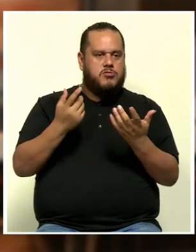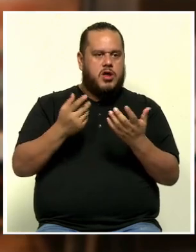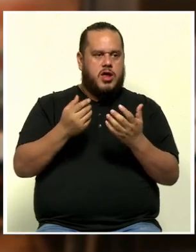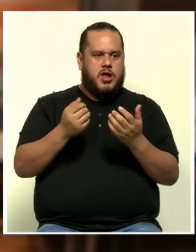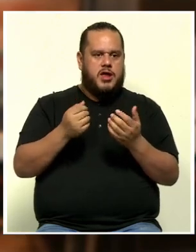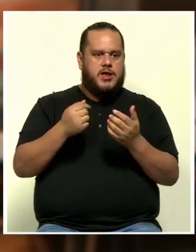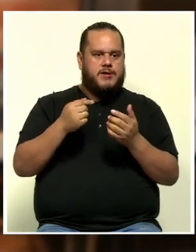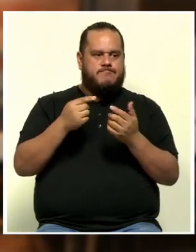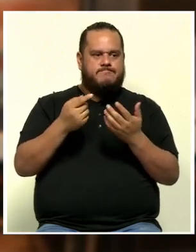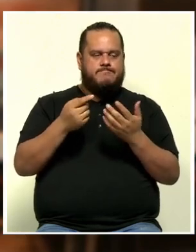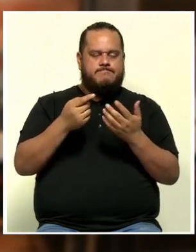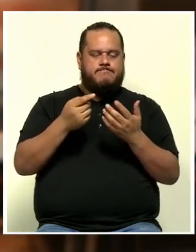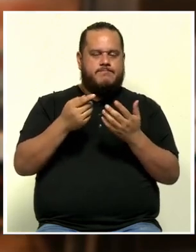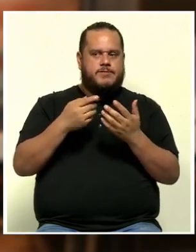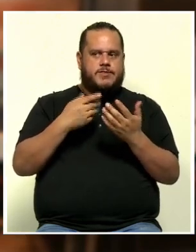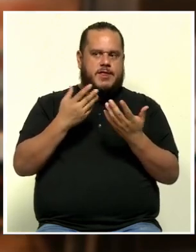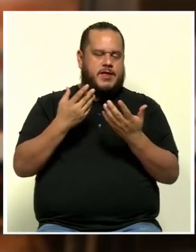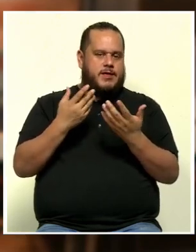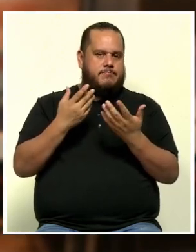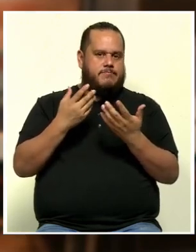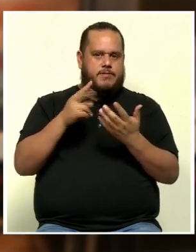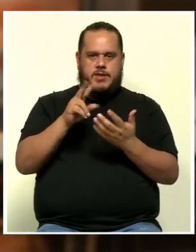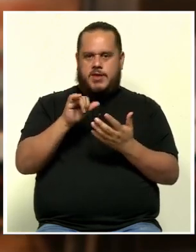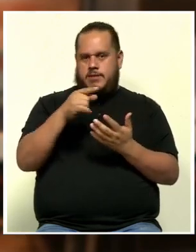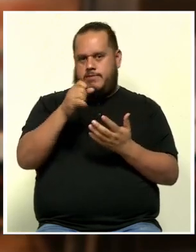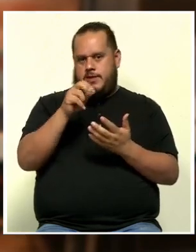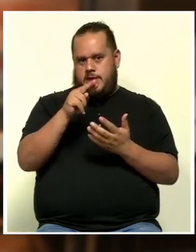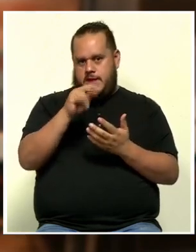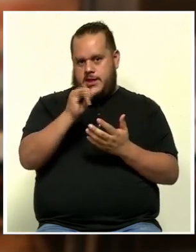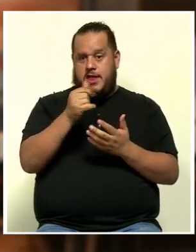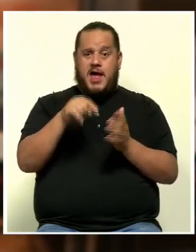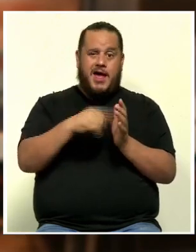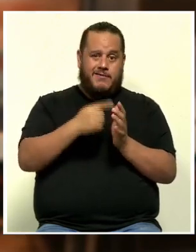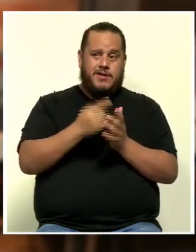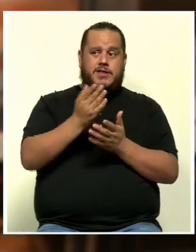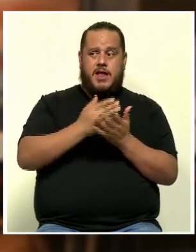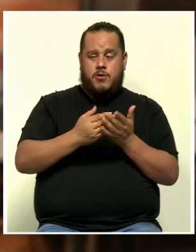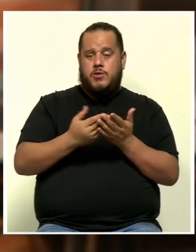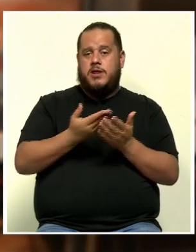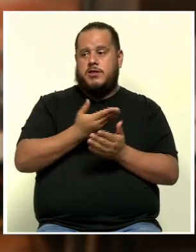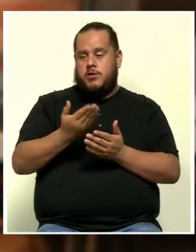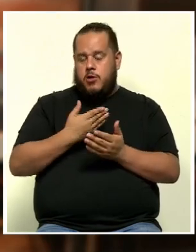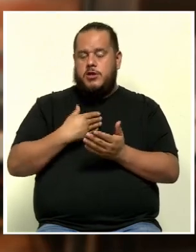la vigencia o y a veces hay cosas que están vigentes por